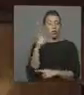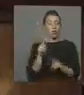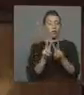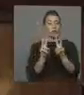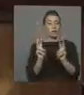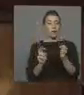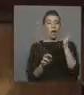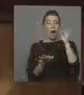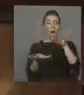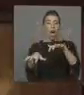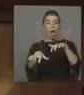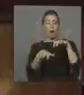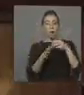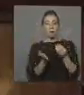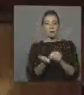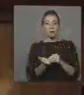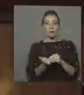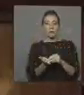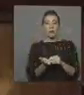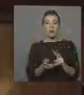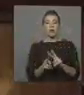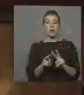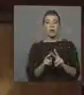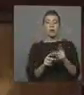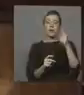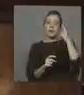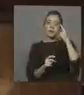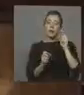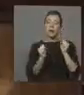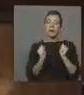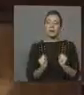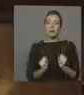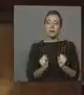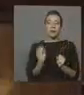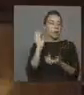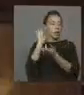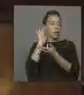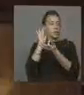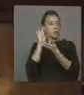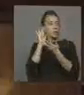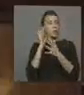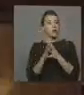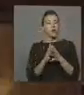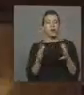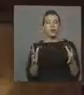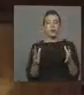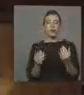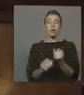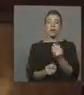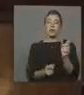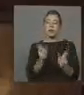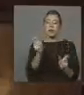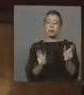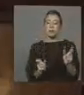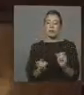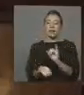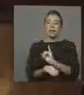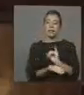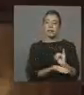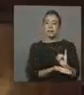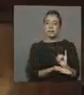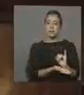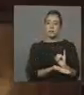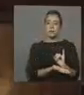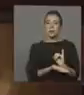temáticas con audiencias ampliadas se realizaron para que fuera posible escuchar a un gran número de personas e instituciones que